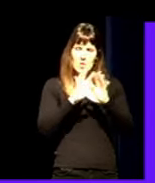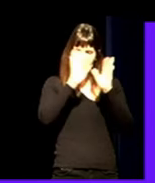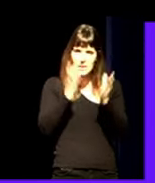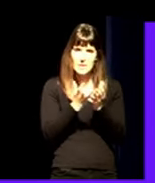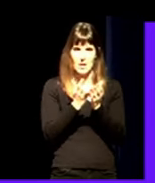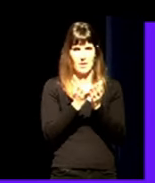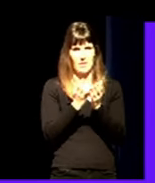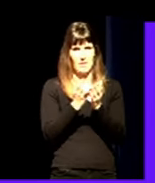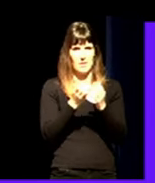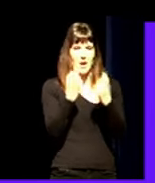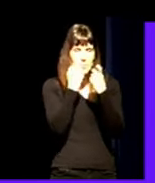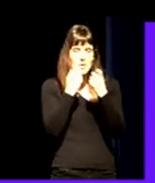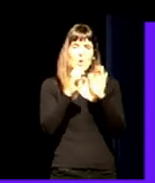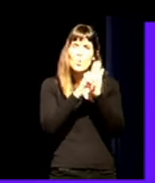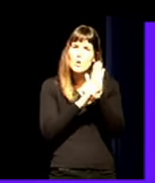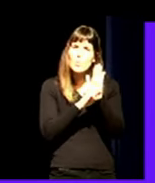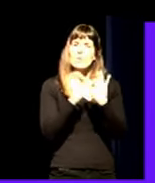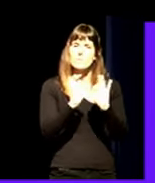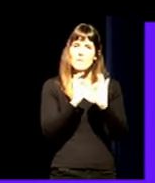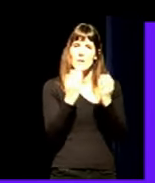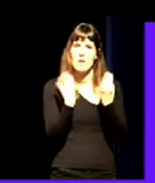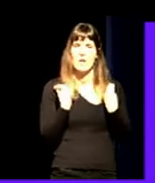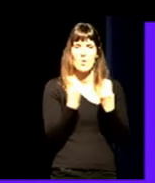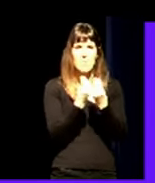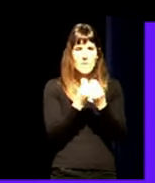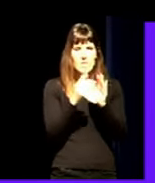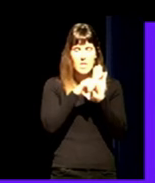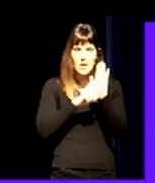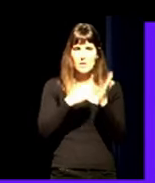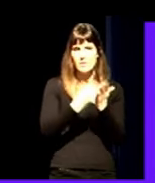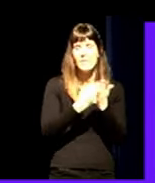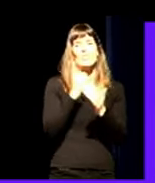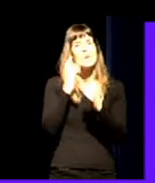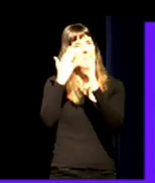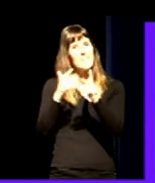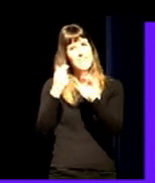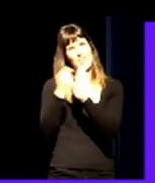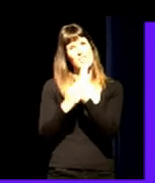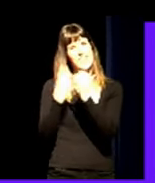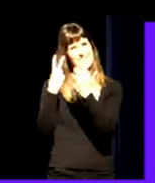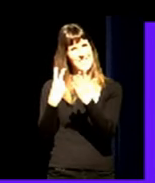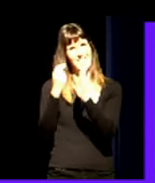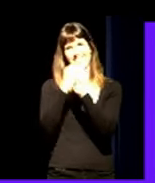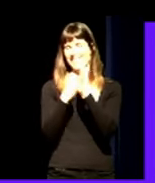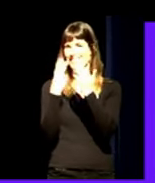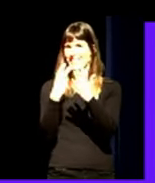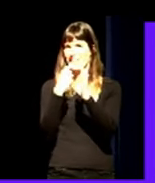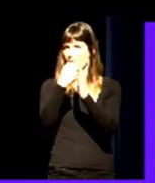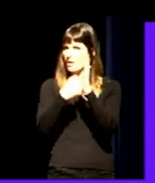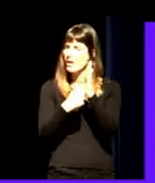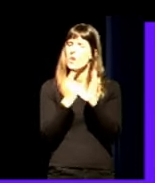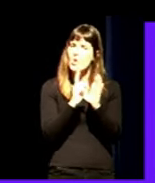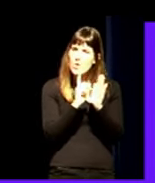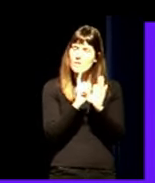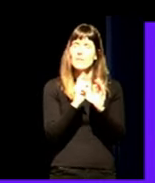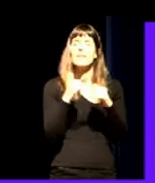de convivencia y con una certificación donde aparece, aparte del 7 de matemáticas, en la certificación de nota, he participado o